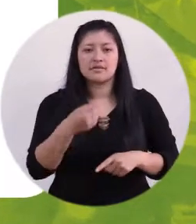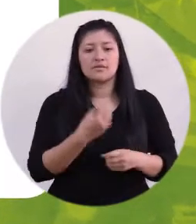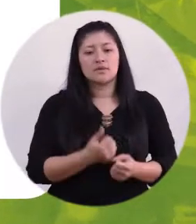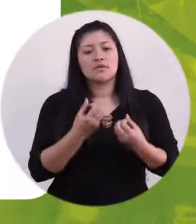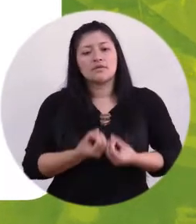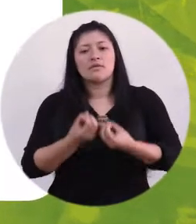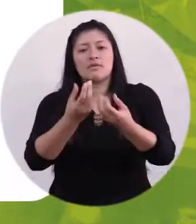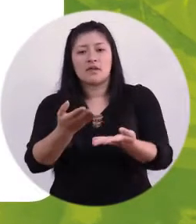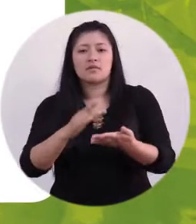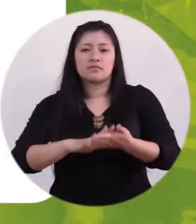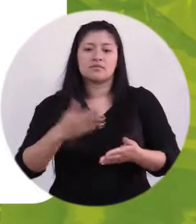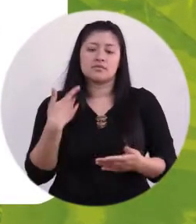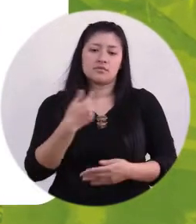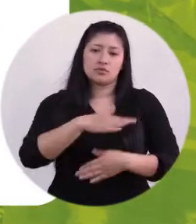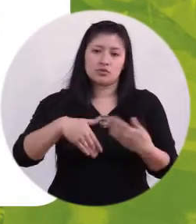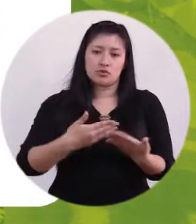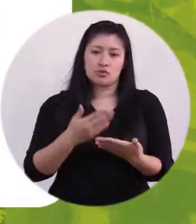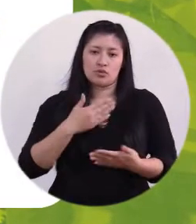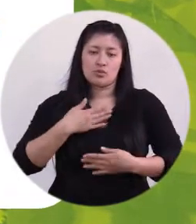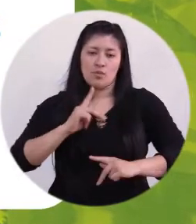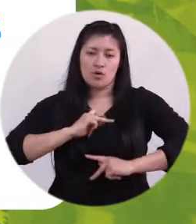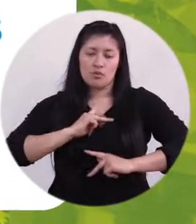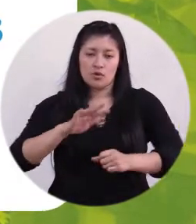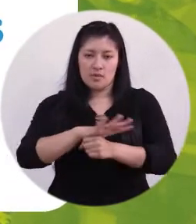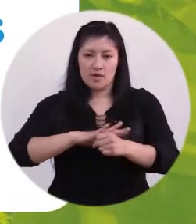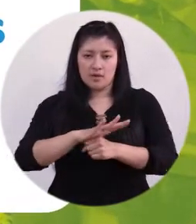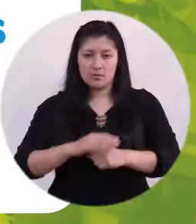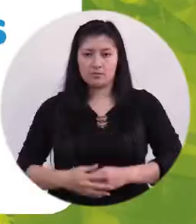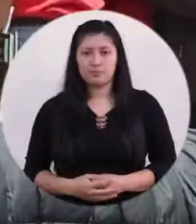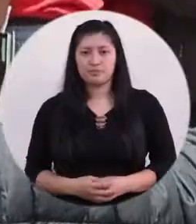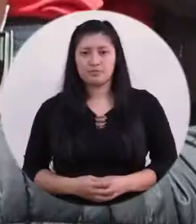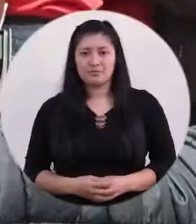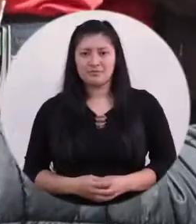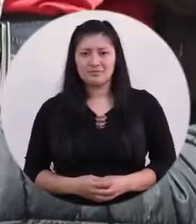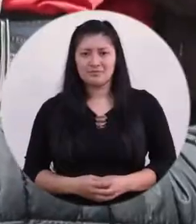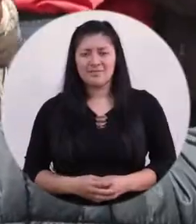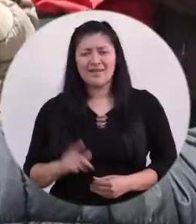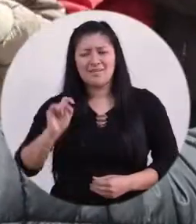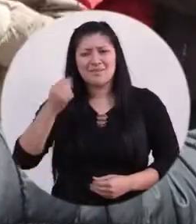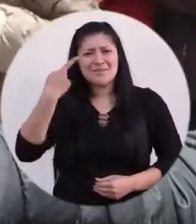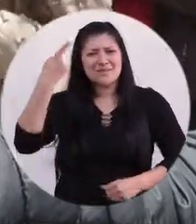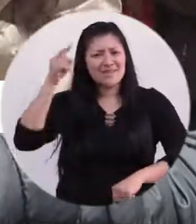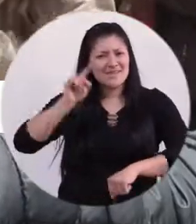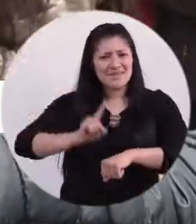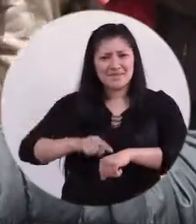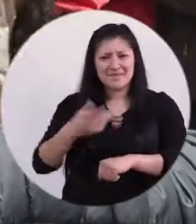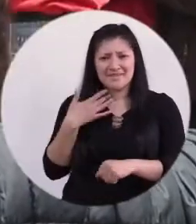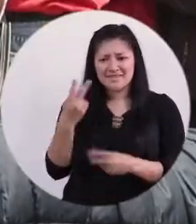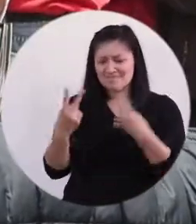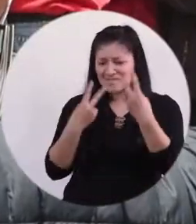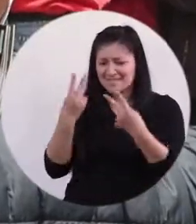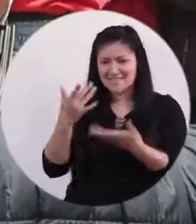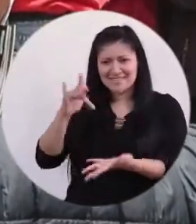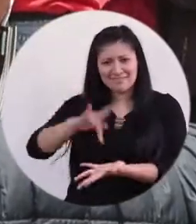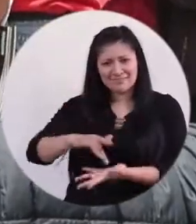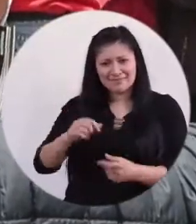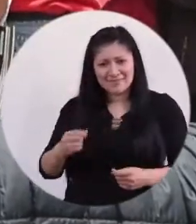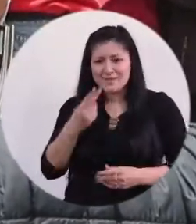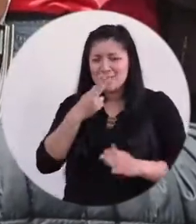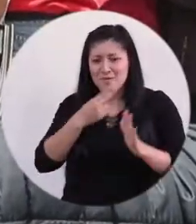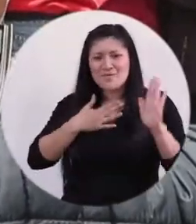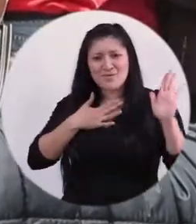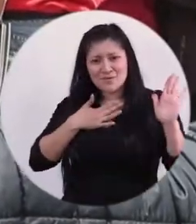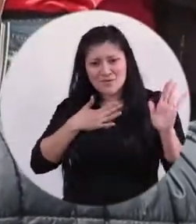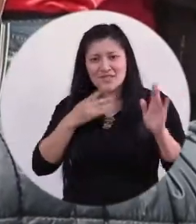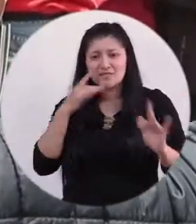y dotación de hogares infantiles comunitarios entre otros muy importante para nosotros porque es la primera vez que un gobernador llega hasta el